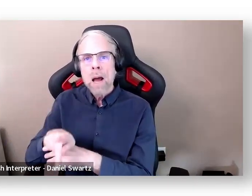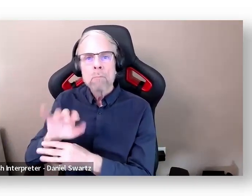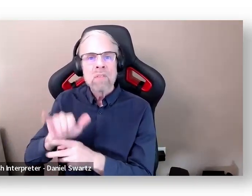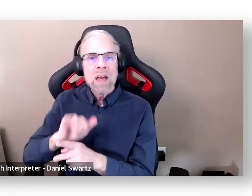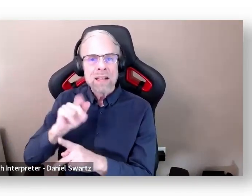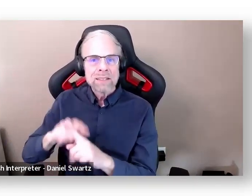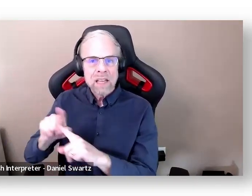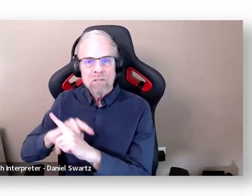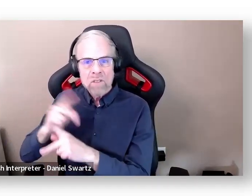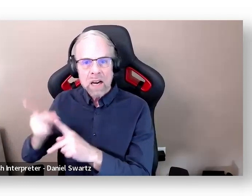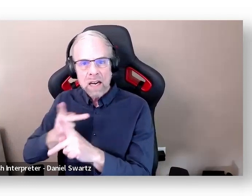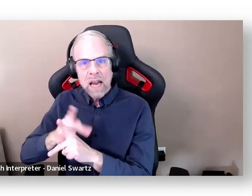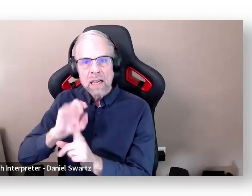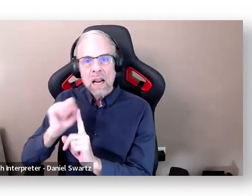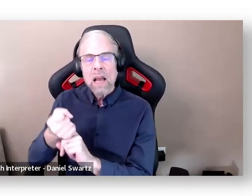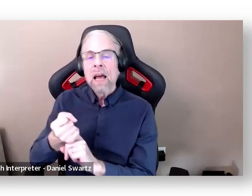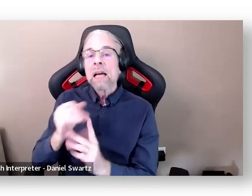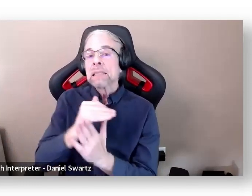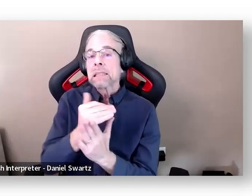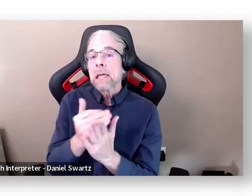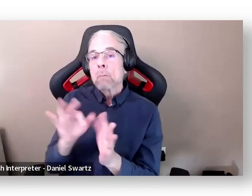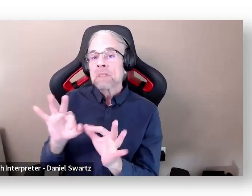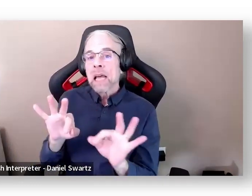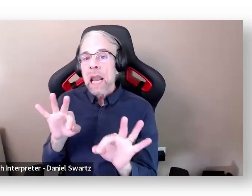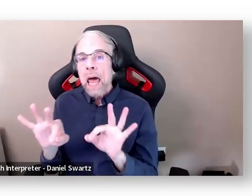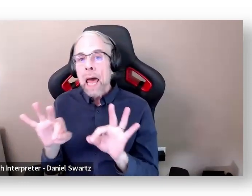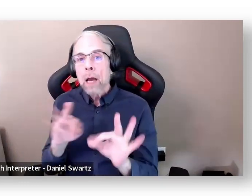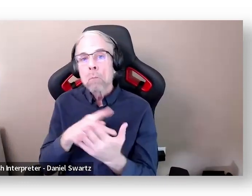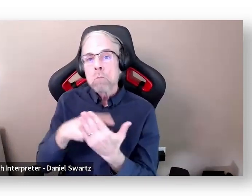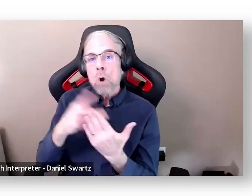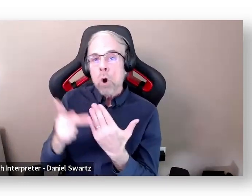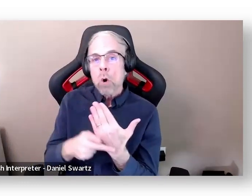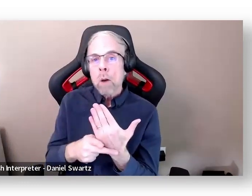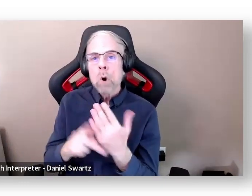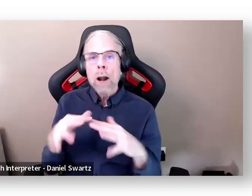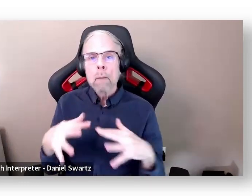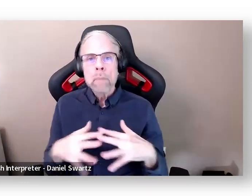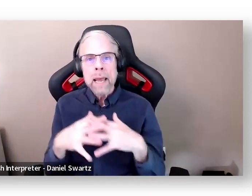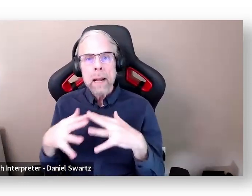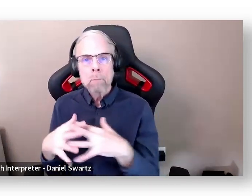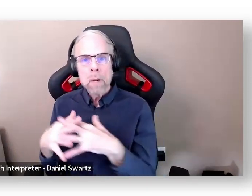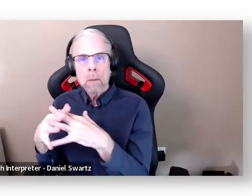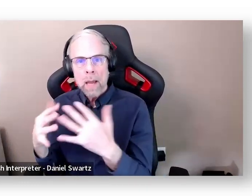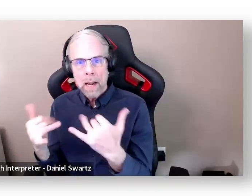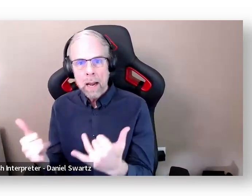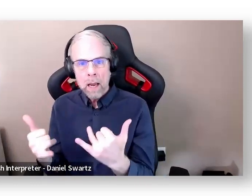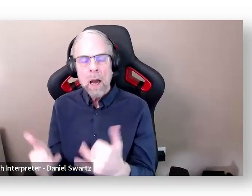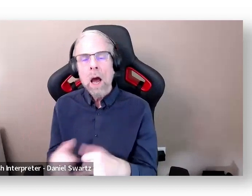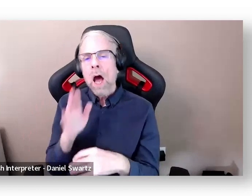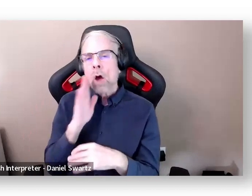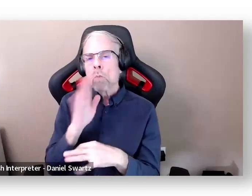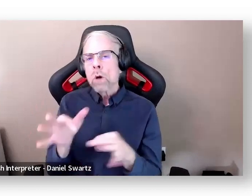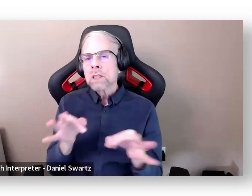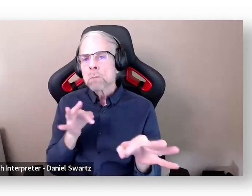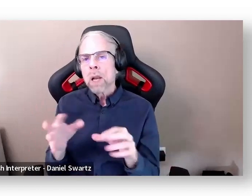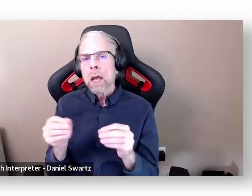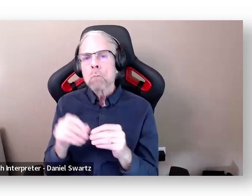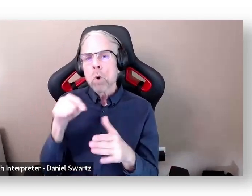el mapa de área de alta consecuencia se enfoca. Entonces, esos programas se están